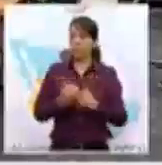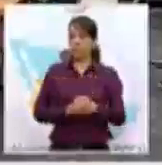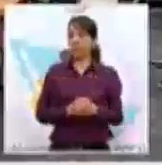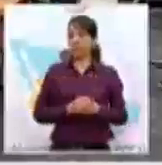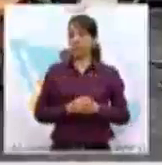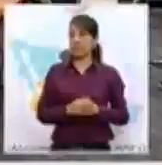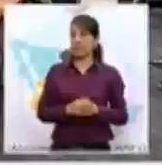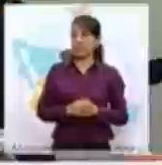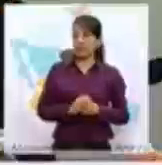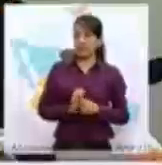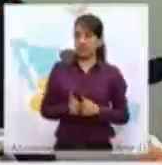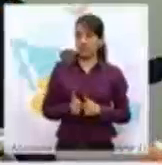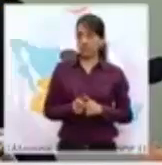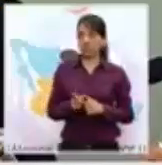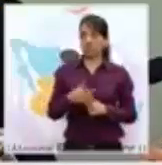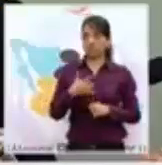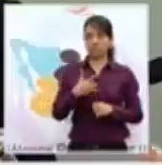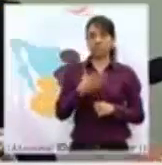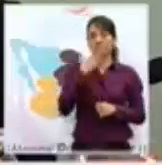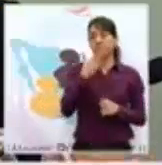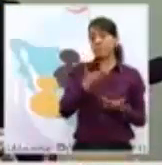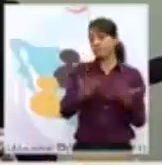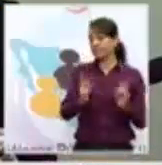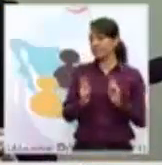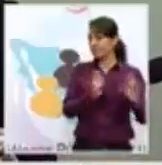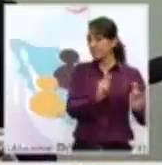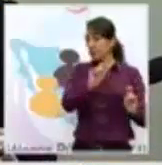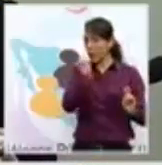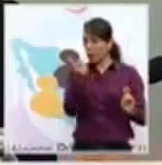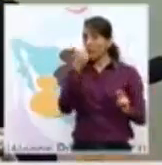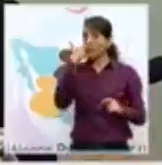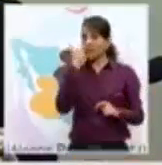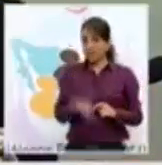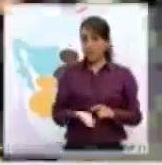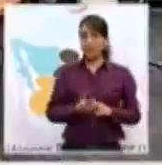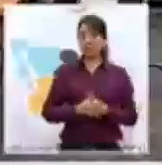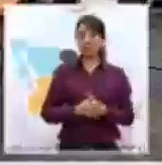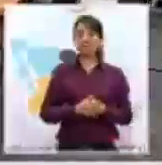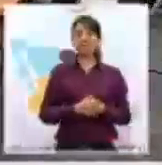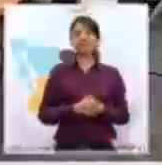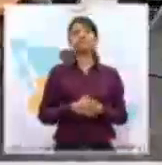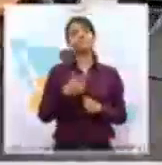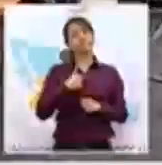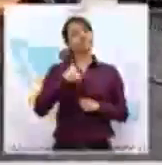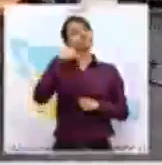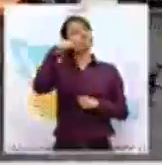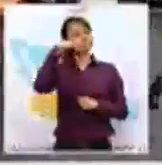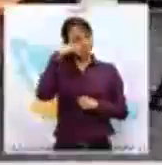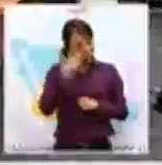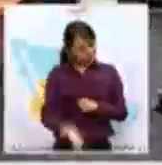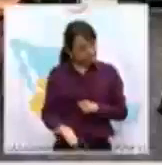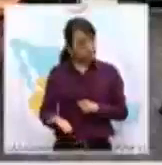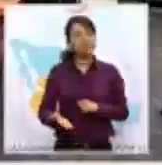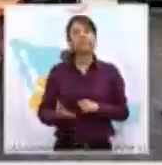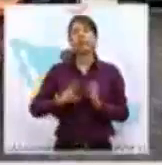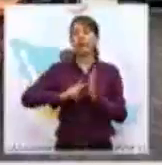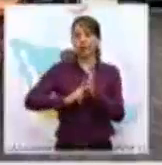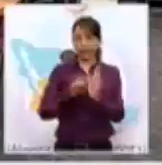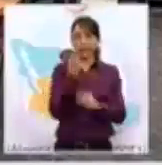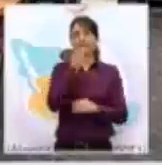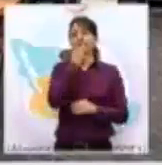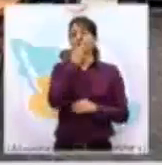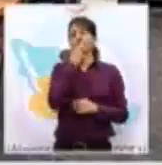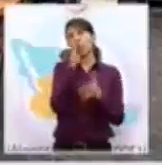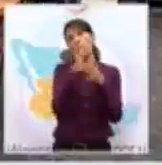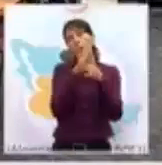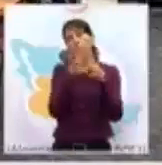Jiménez. ¿Alguien más quisiera hacer uso de la palabra sobre este tema? Senadora, gracias. Bueno, yo quisiera retomar algunos de los conceptos por demás